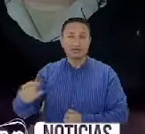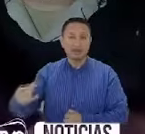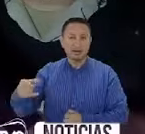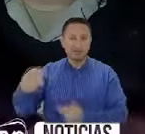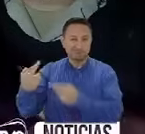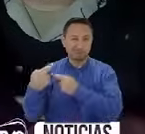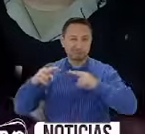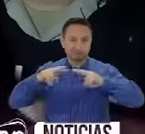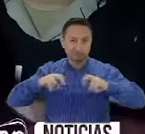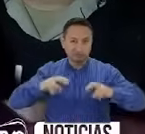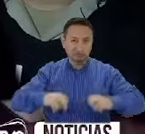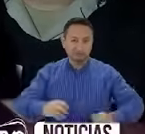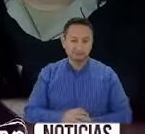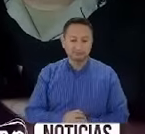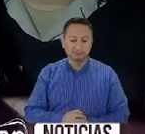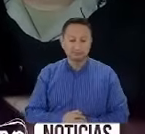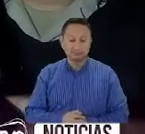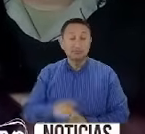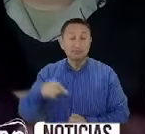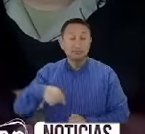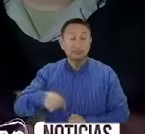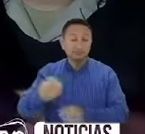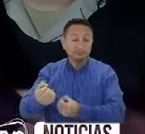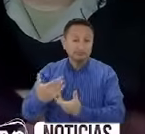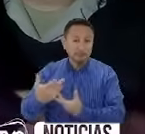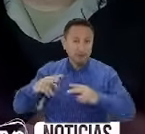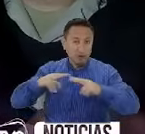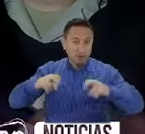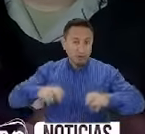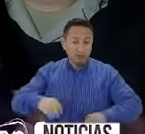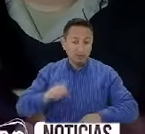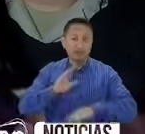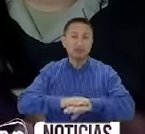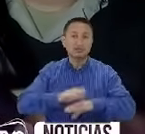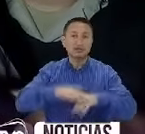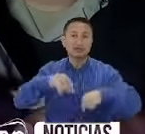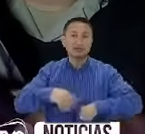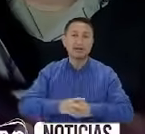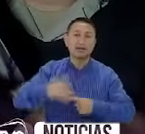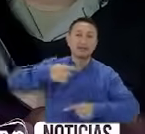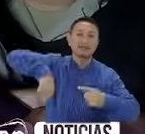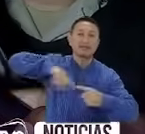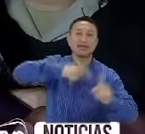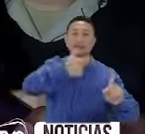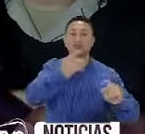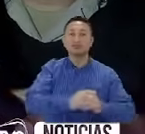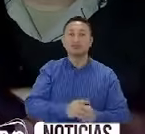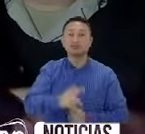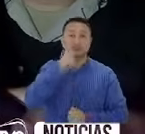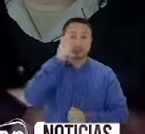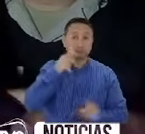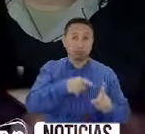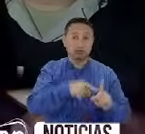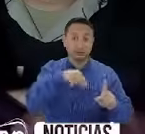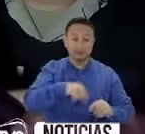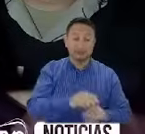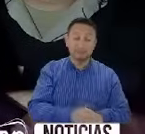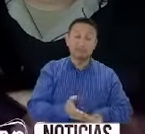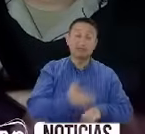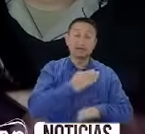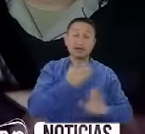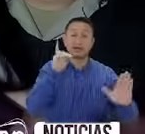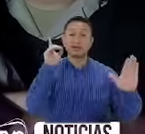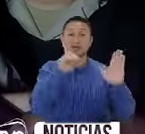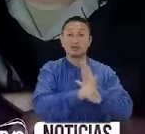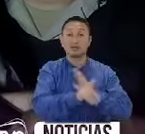investigación, de acuerdo a lo que se recaba de información, es por el tema de retaliación, por lo que él acusado en algunos otros casos a ciertas